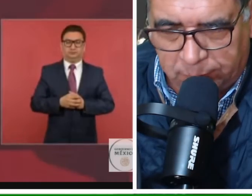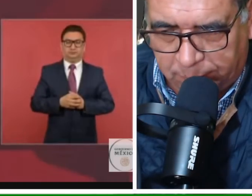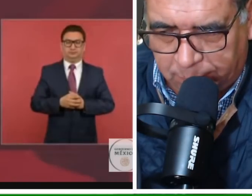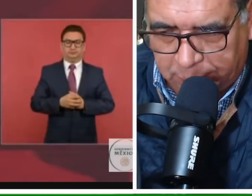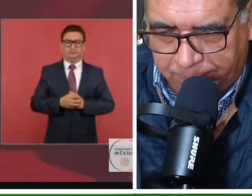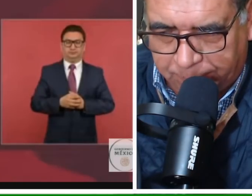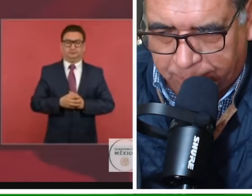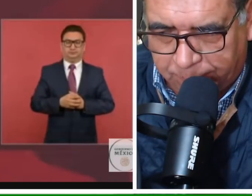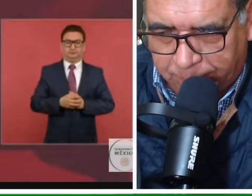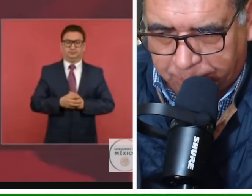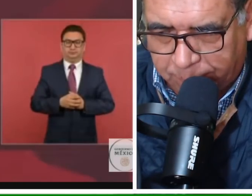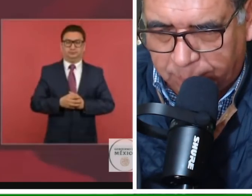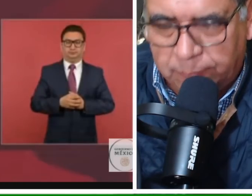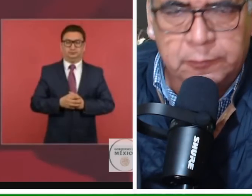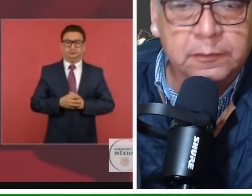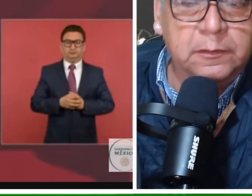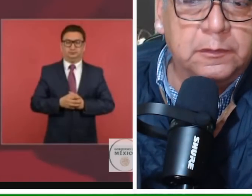la conciencia